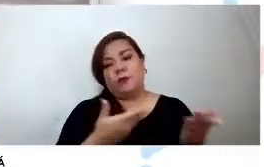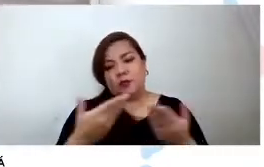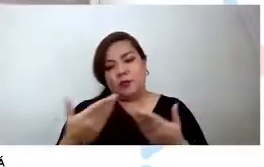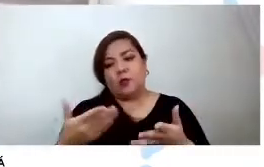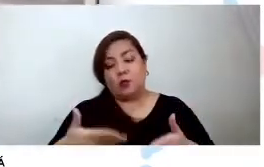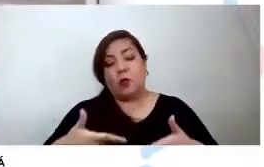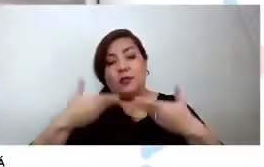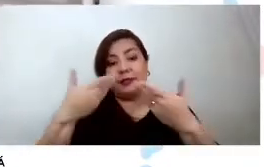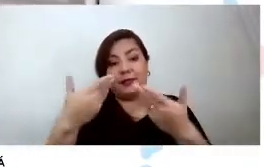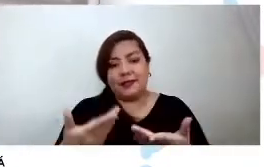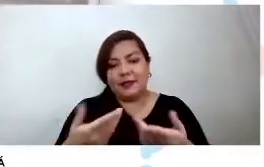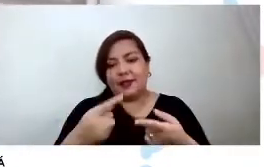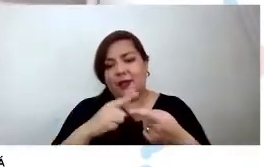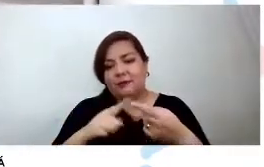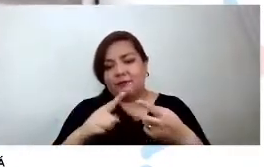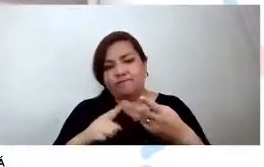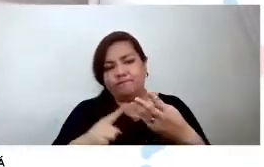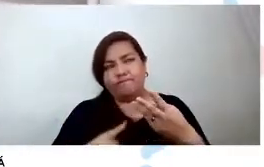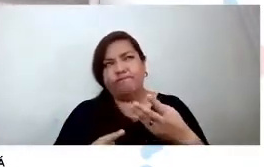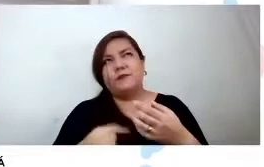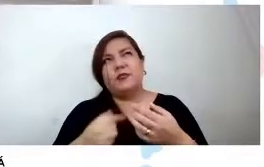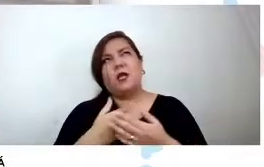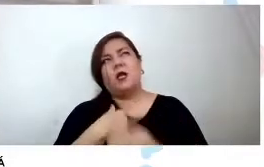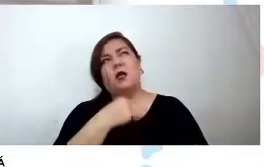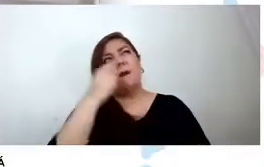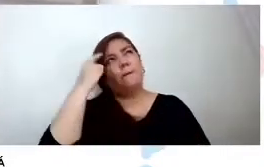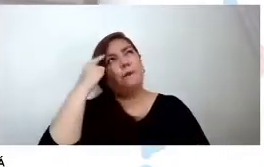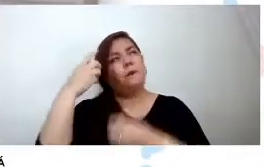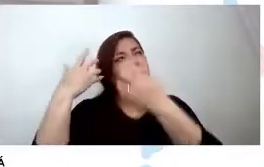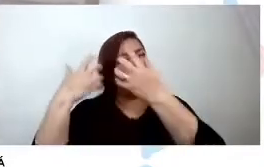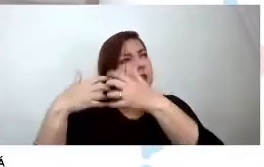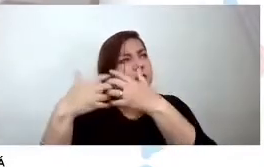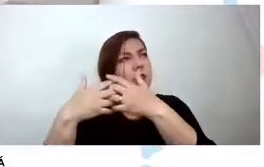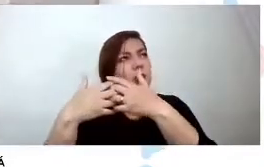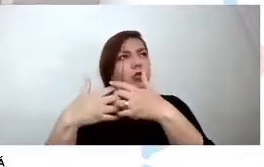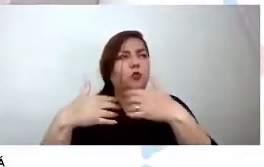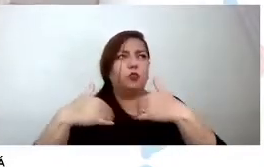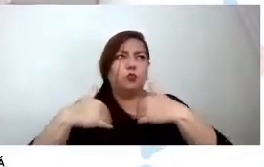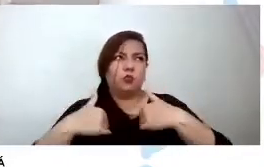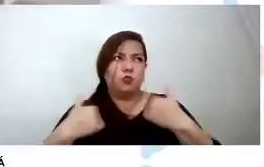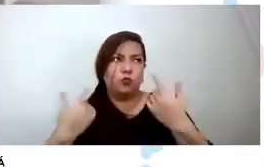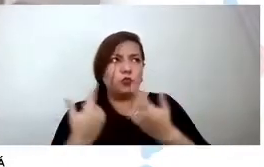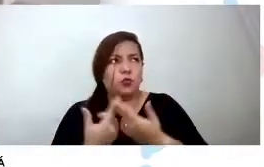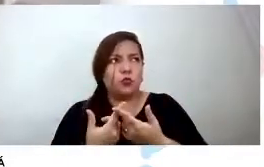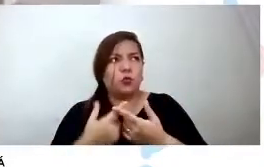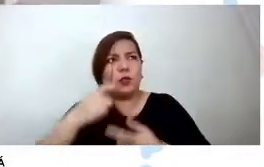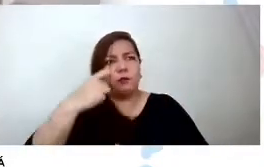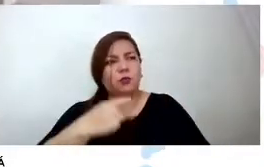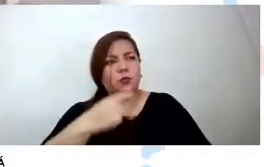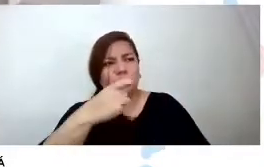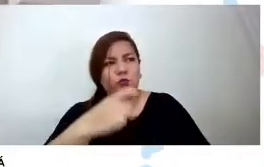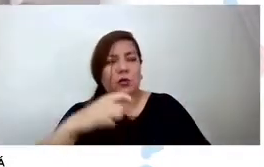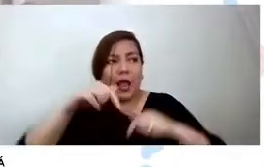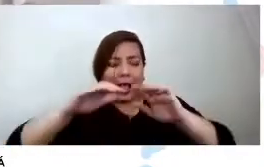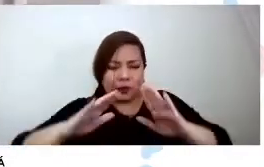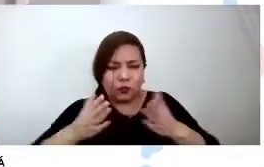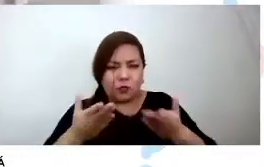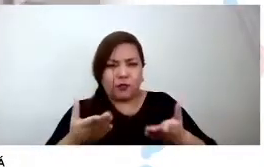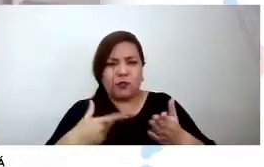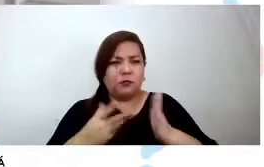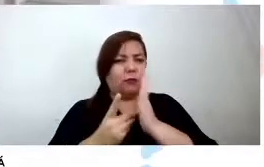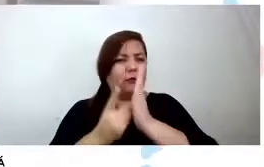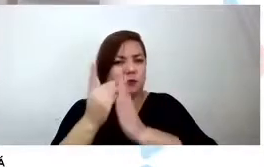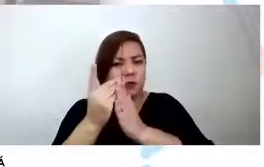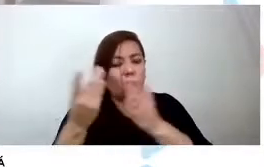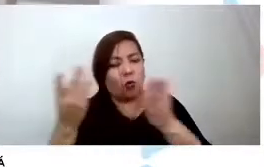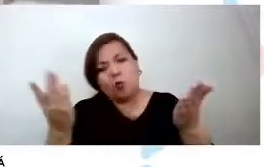herramientas para pensar cómo estamos desarrollándonos actualmente en nuestro planeta. Por ejemplo, los mares,